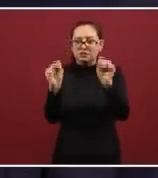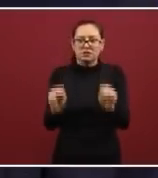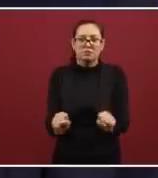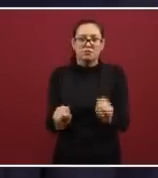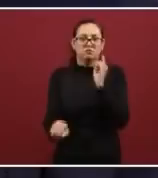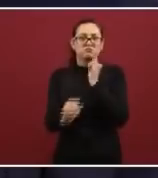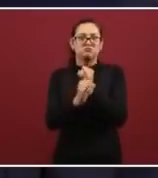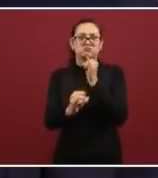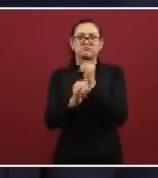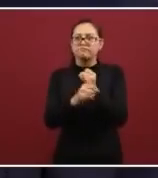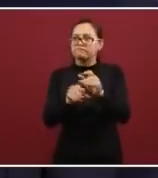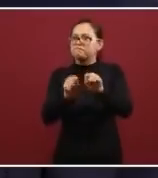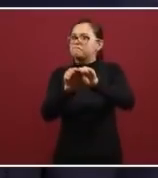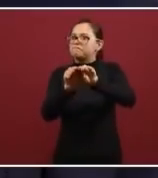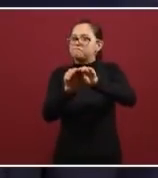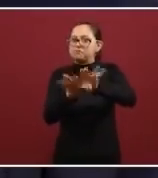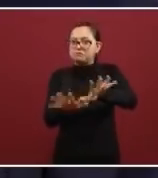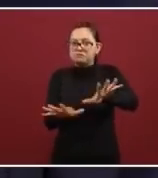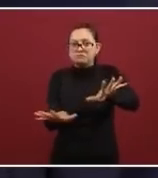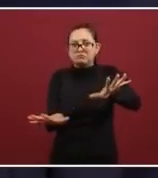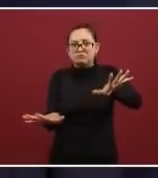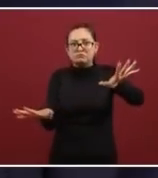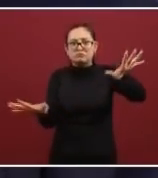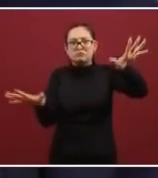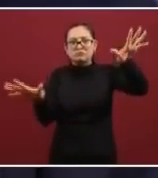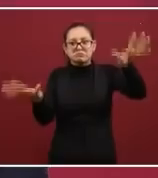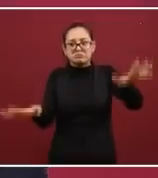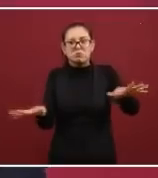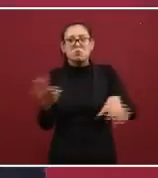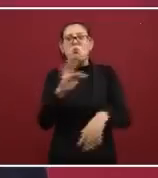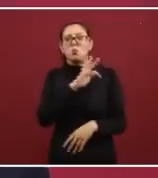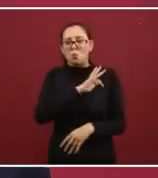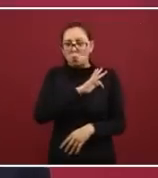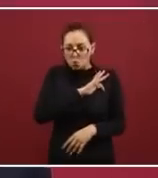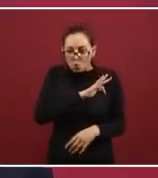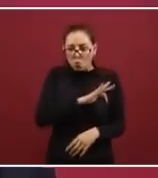de comunicación, de internet, que permita